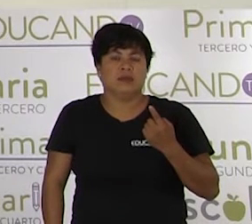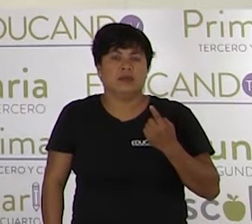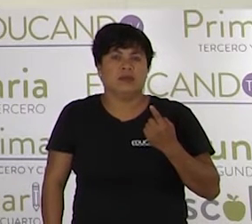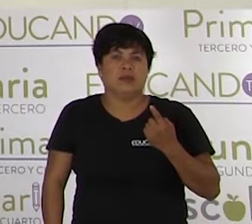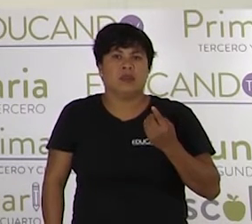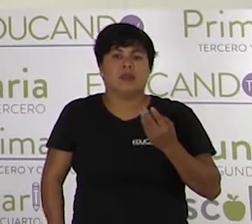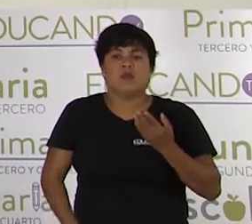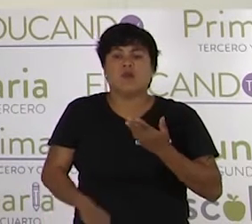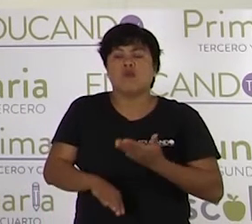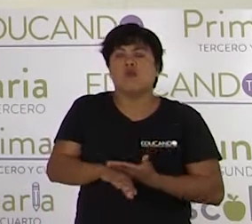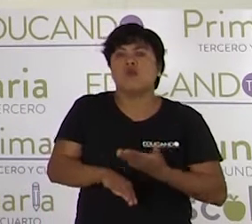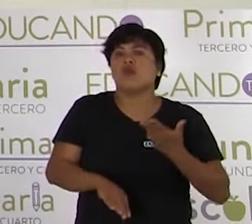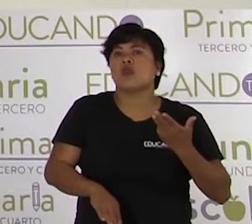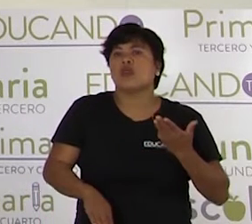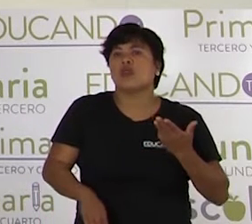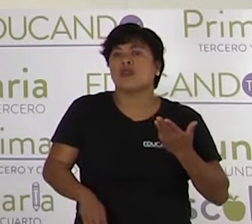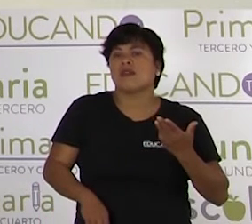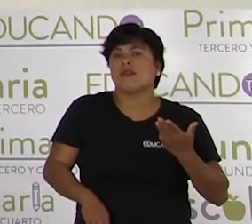muy